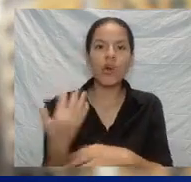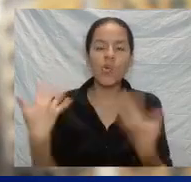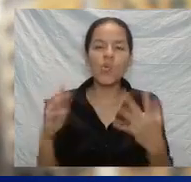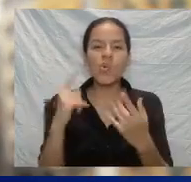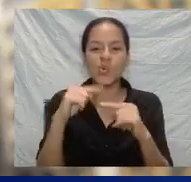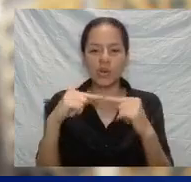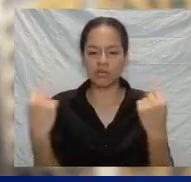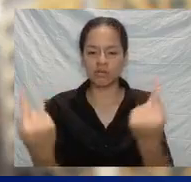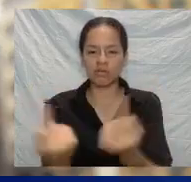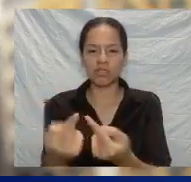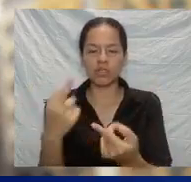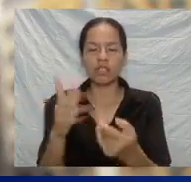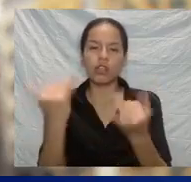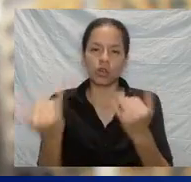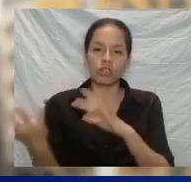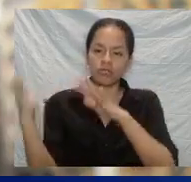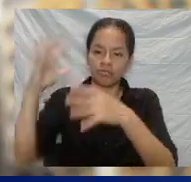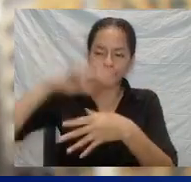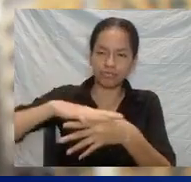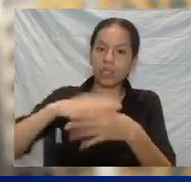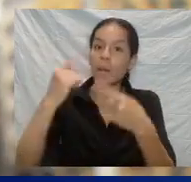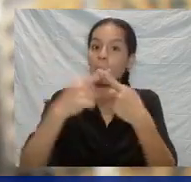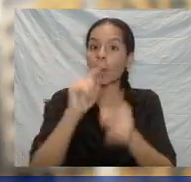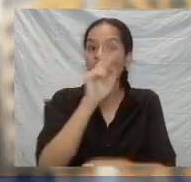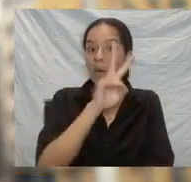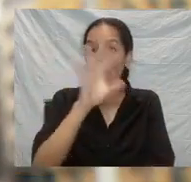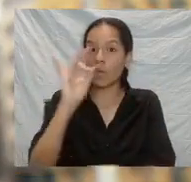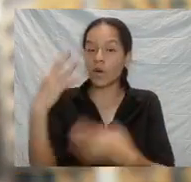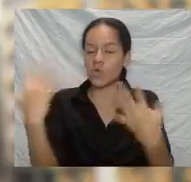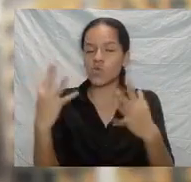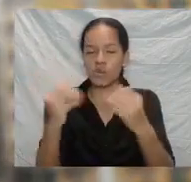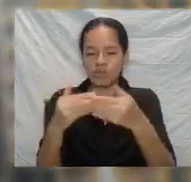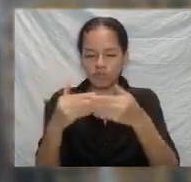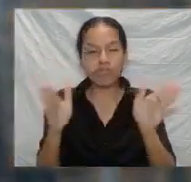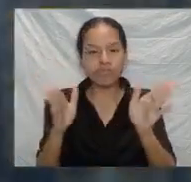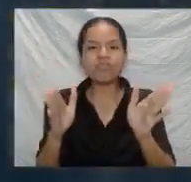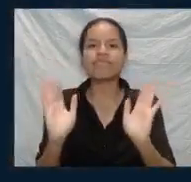tapada pero para el 28 está lista vamos con los detalles de esta información